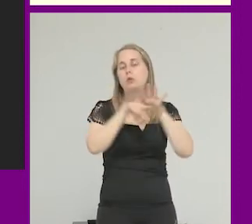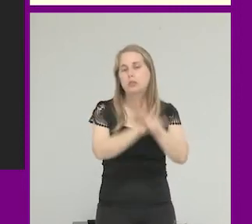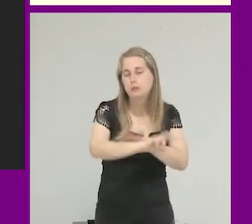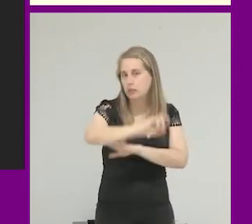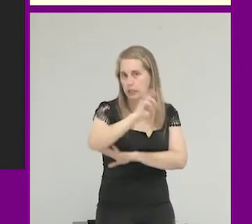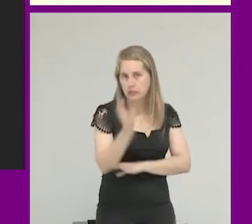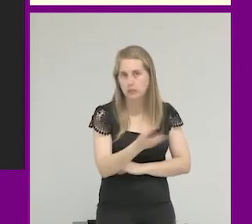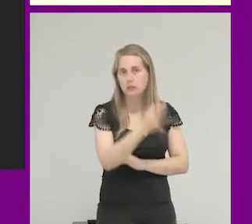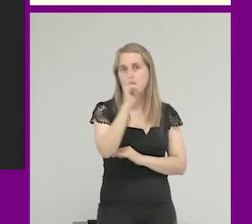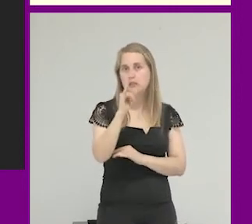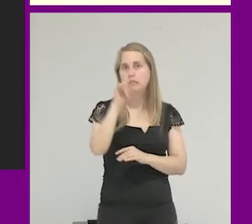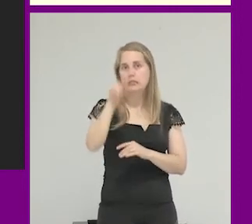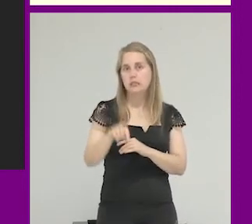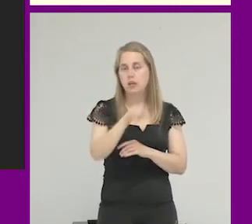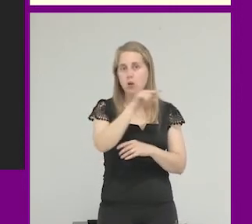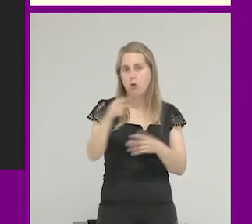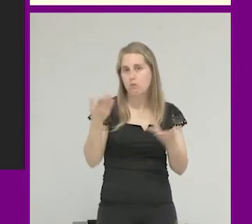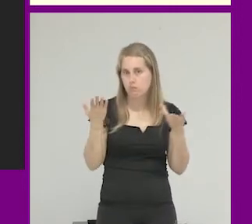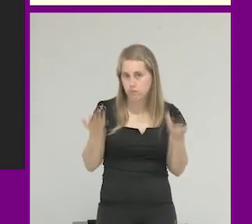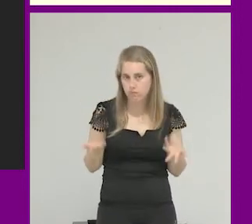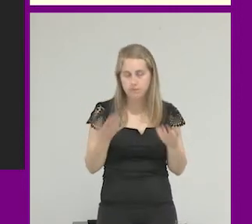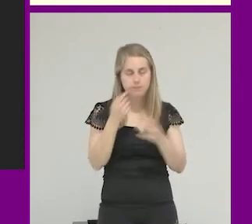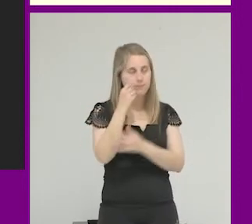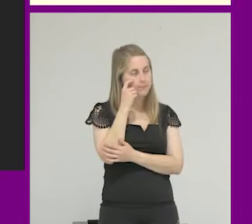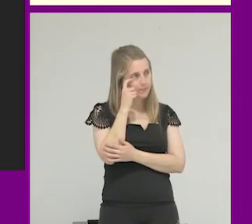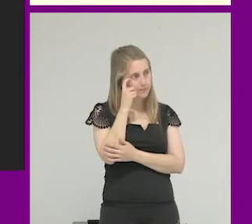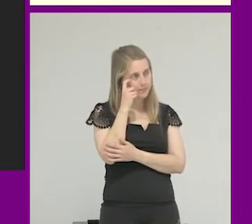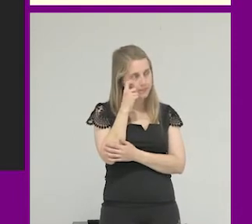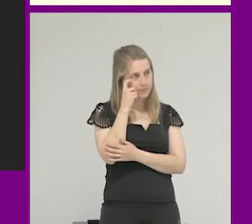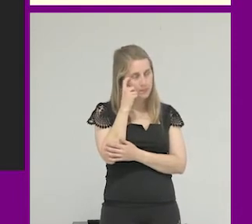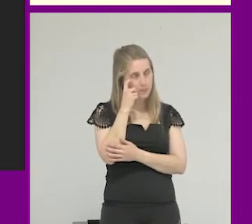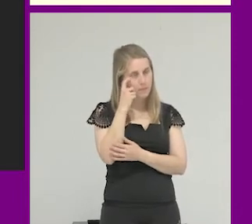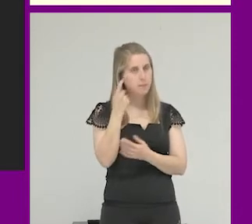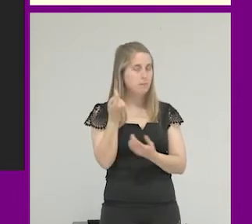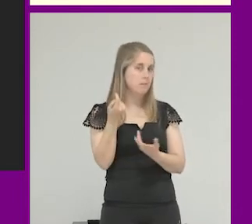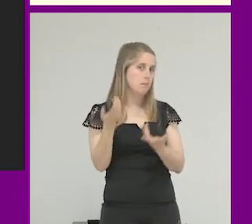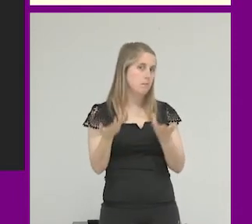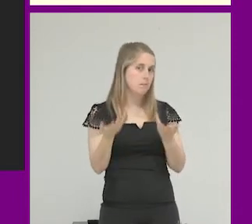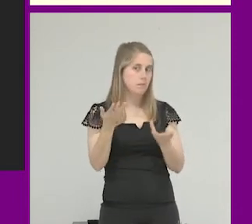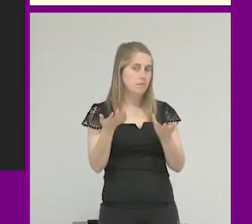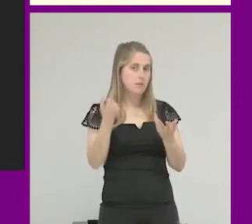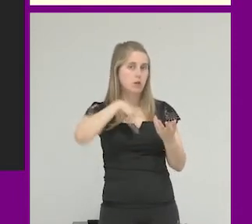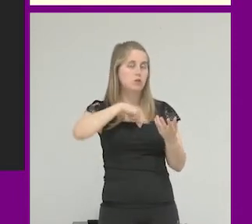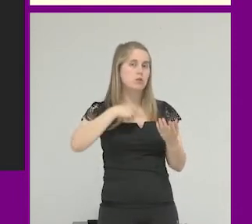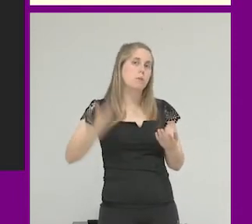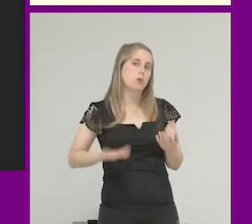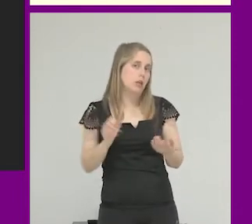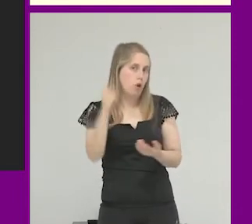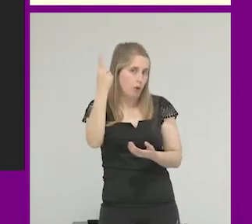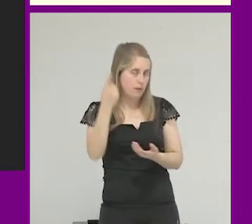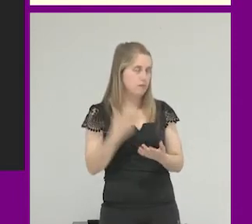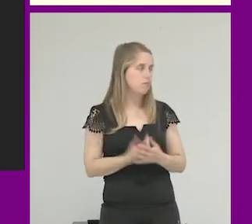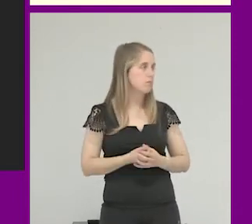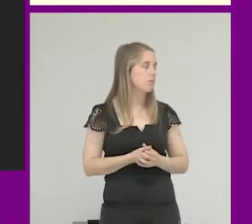bar, sortzen laguntzen baduten ala ez. Hori zen, igual, guretzako garrantzituena.